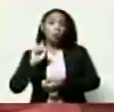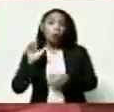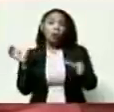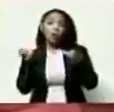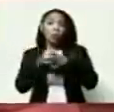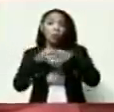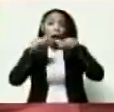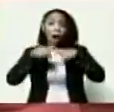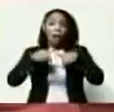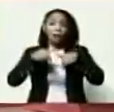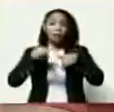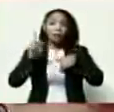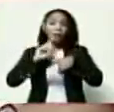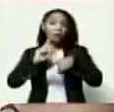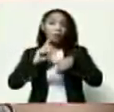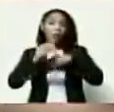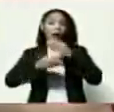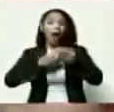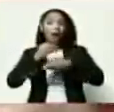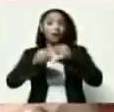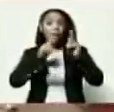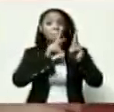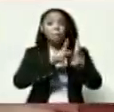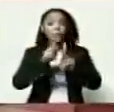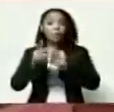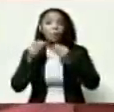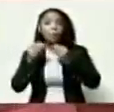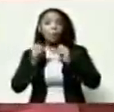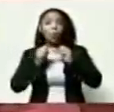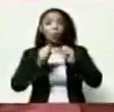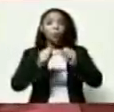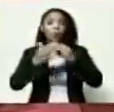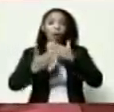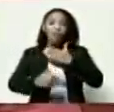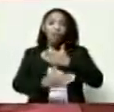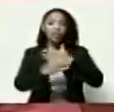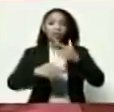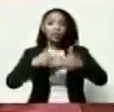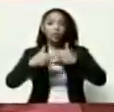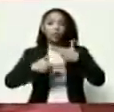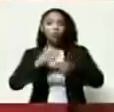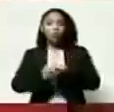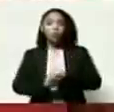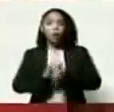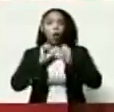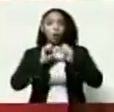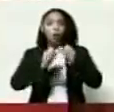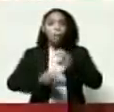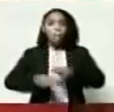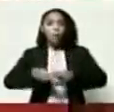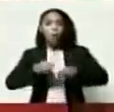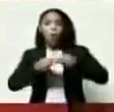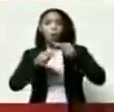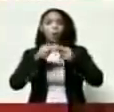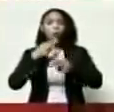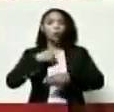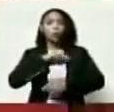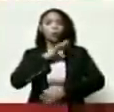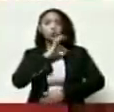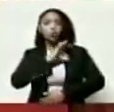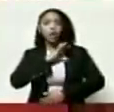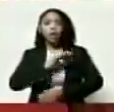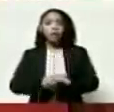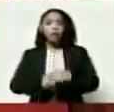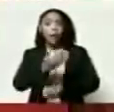aquí sino para hacer los planes para seguir avanzando en revolución, para seguir construyendo nuestro socialismo. Y